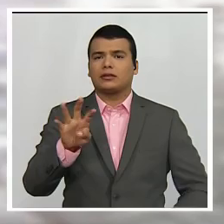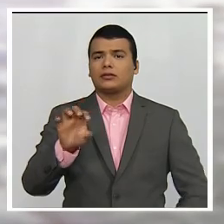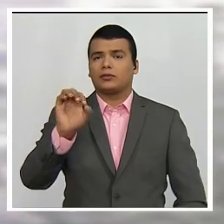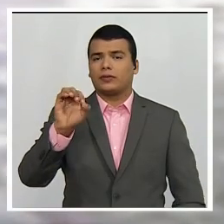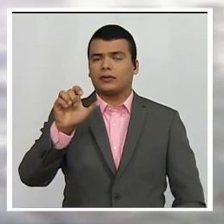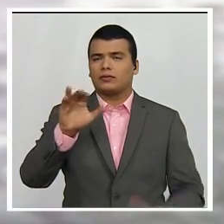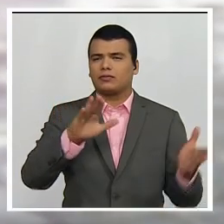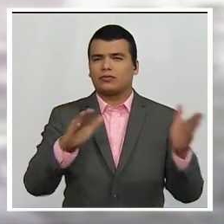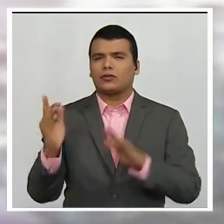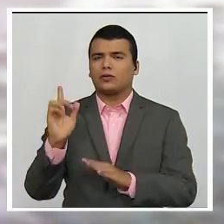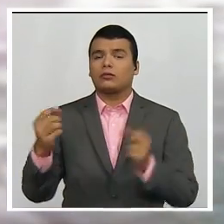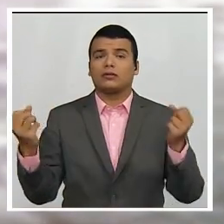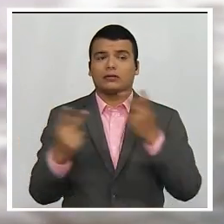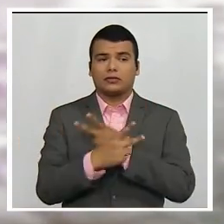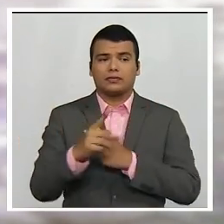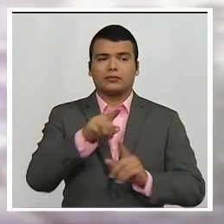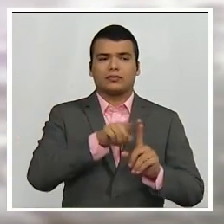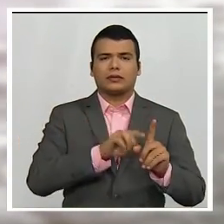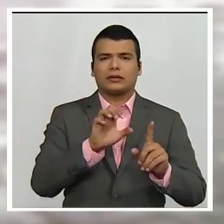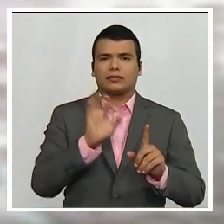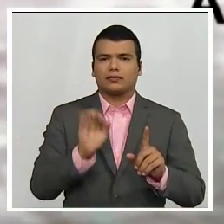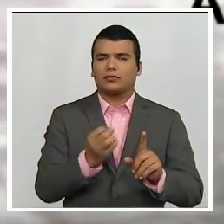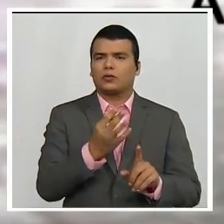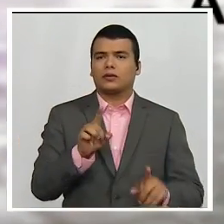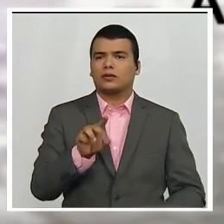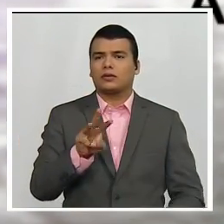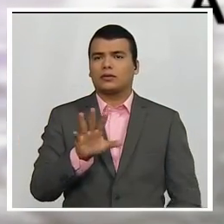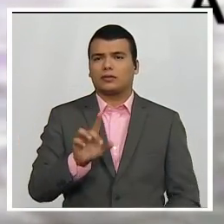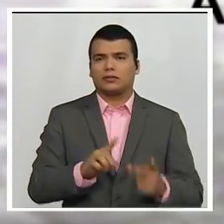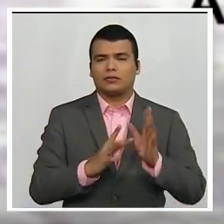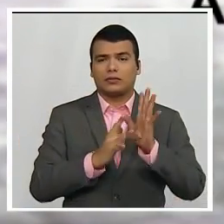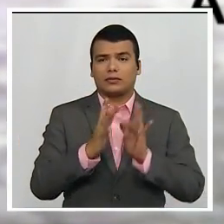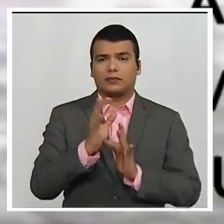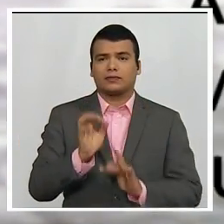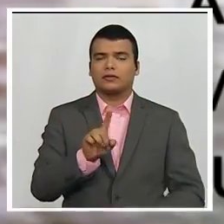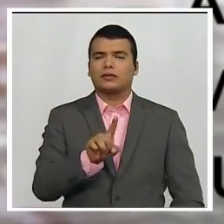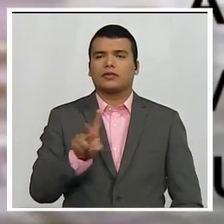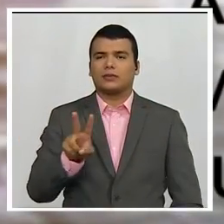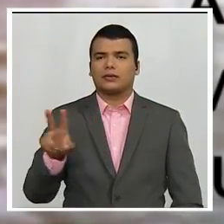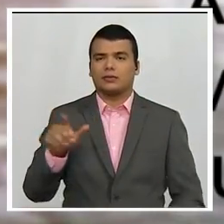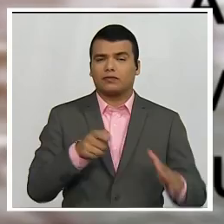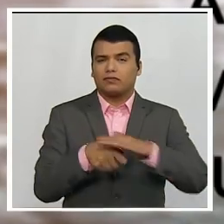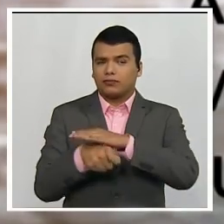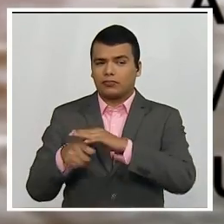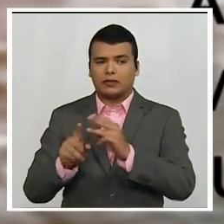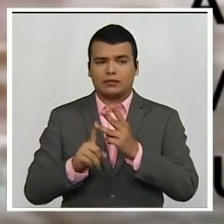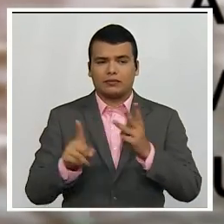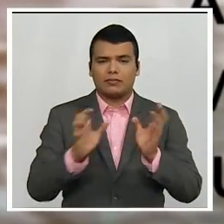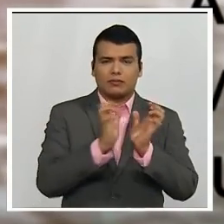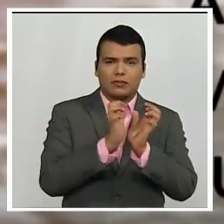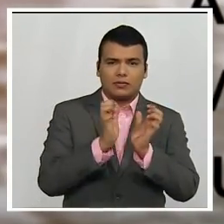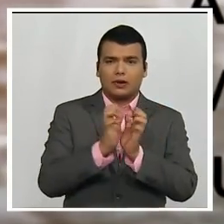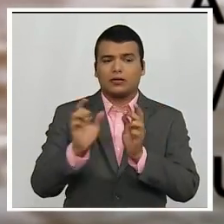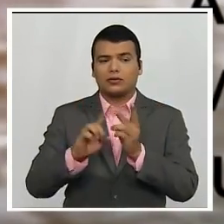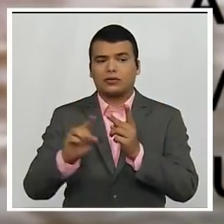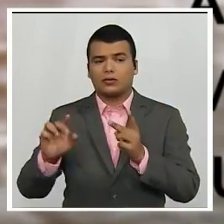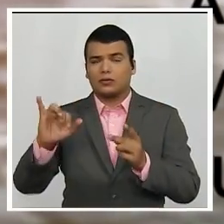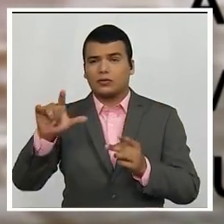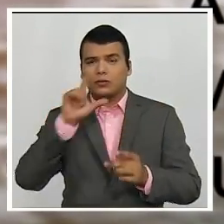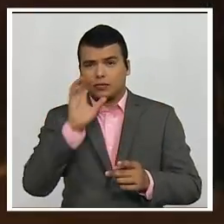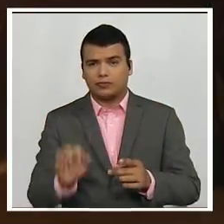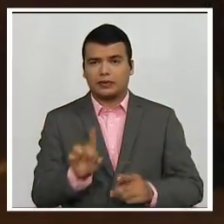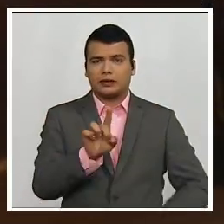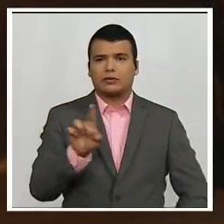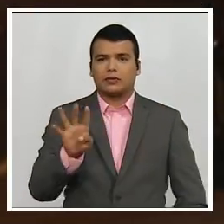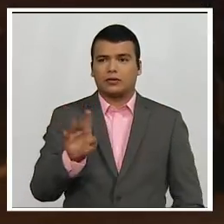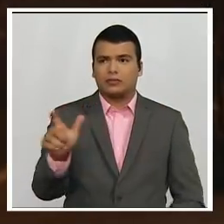violentas siendo dos meses de cero con 135 homicidios abril con 122 y junio y mayo con 114 los meses en que más casos se